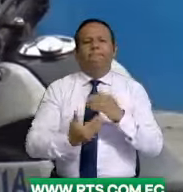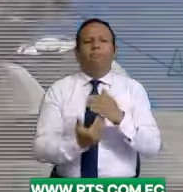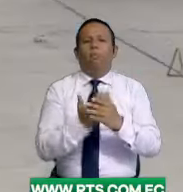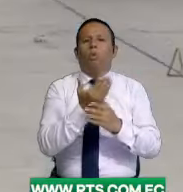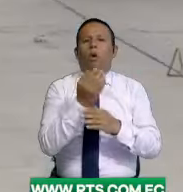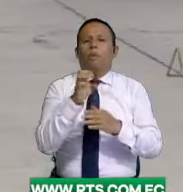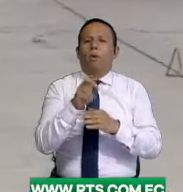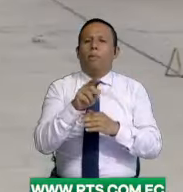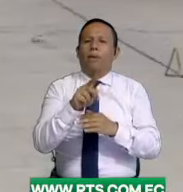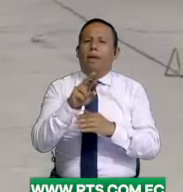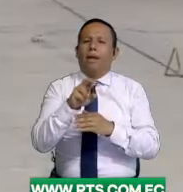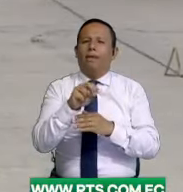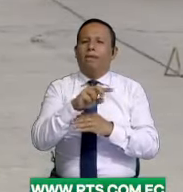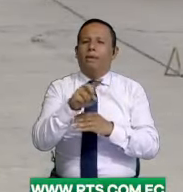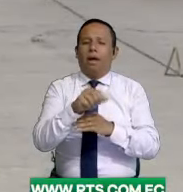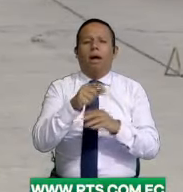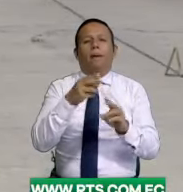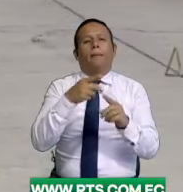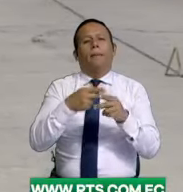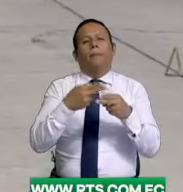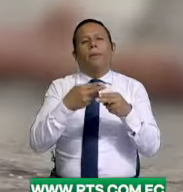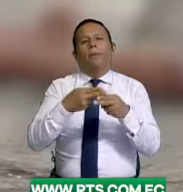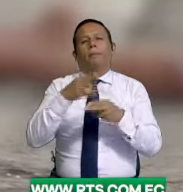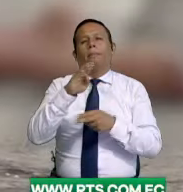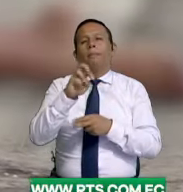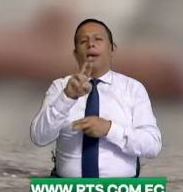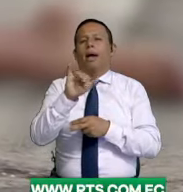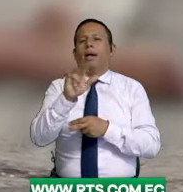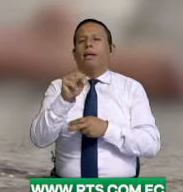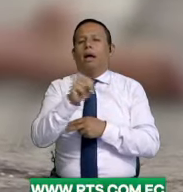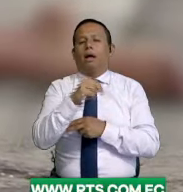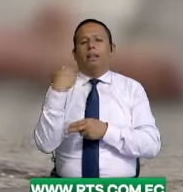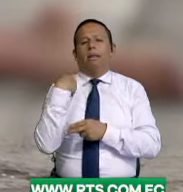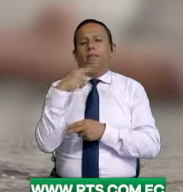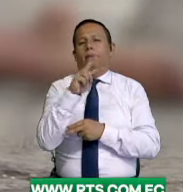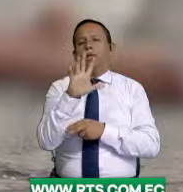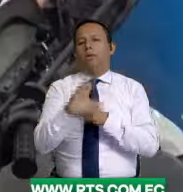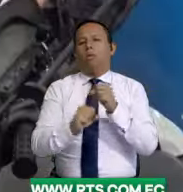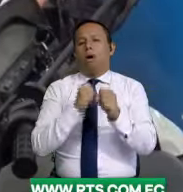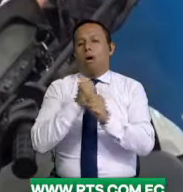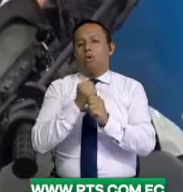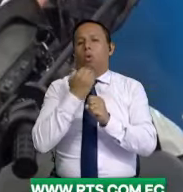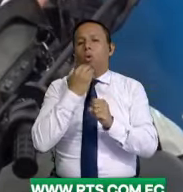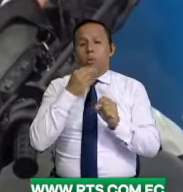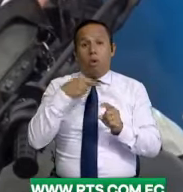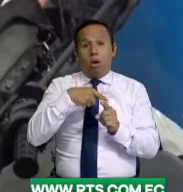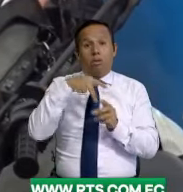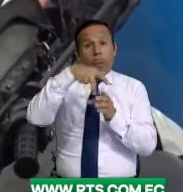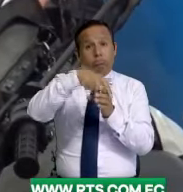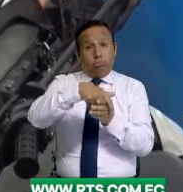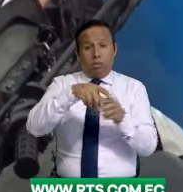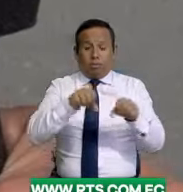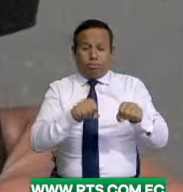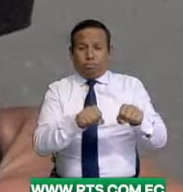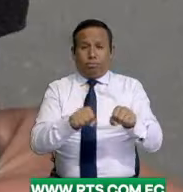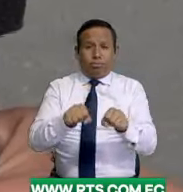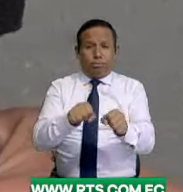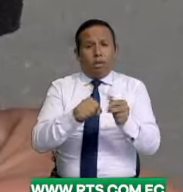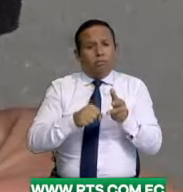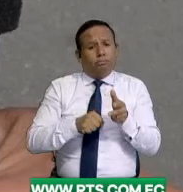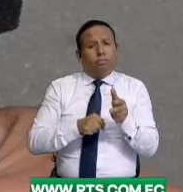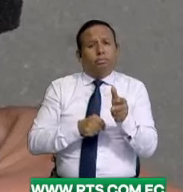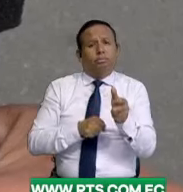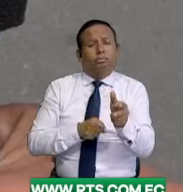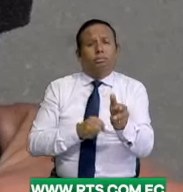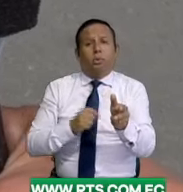Esperanza. Brian Andrés Alonso Mera, de 25 años de edad, fue acribillado por la espalda cuando circulaba en su motocicleta. Yo estaba adentro de una